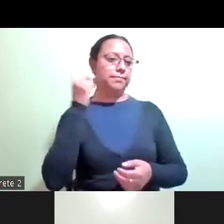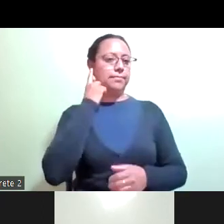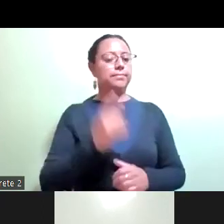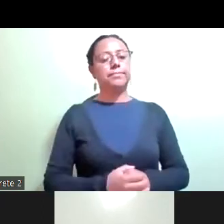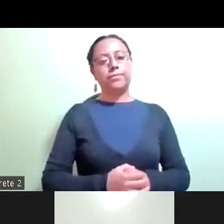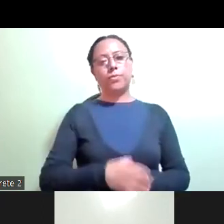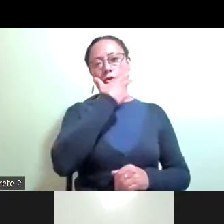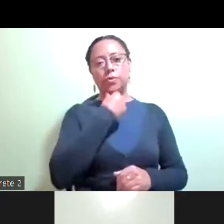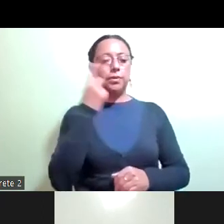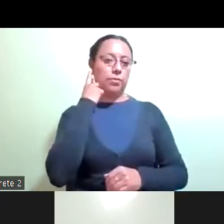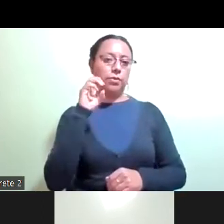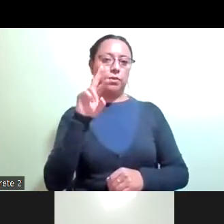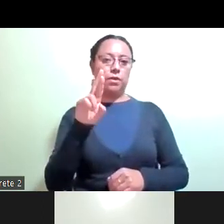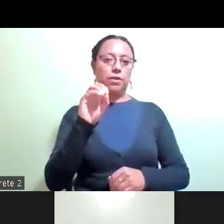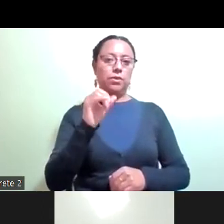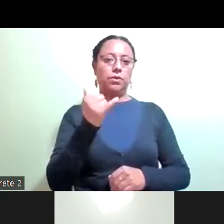Torres González.